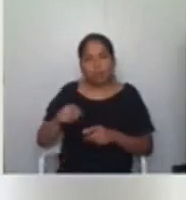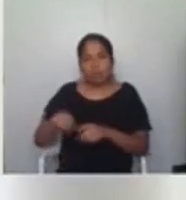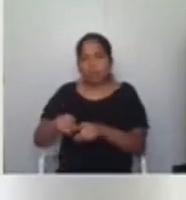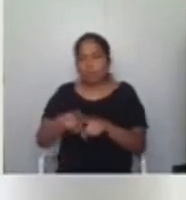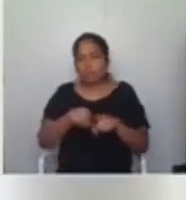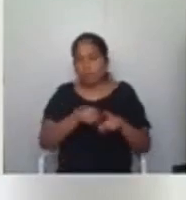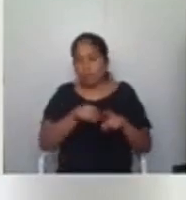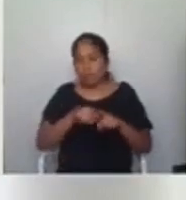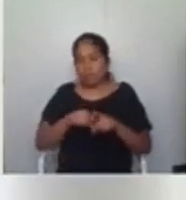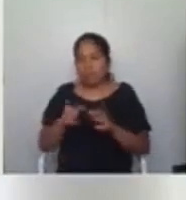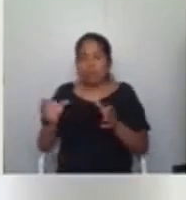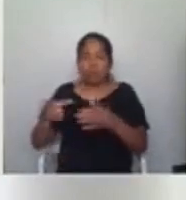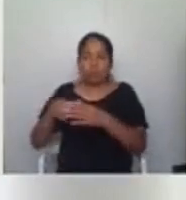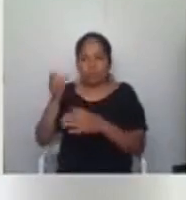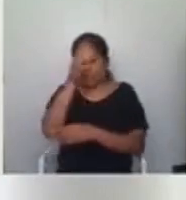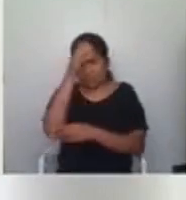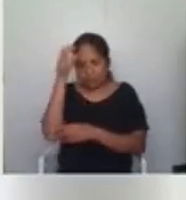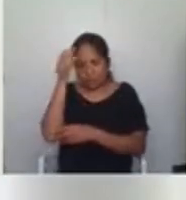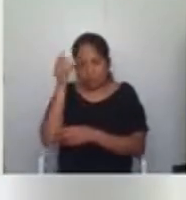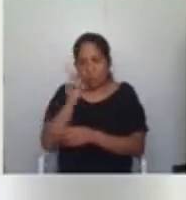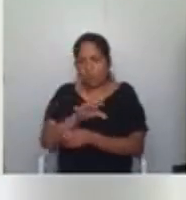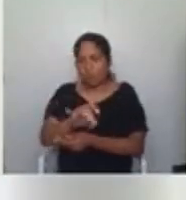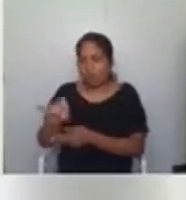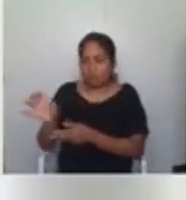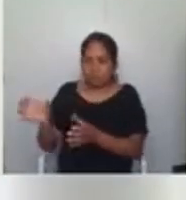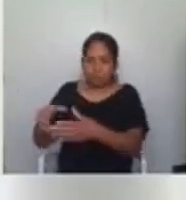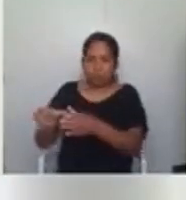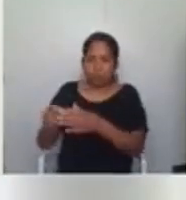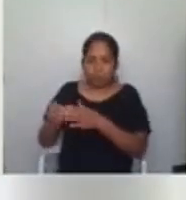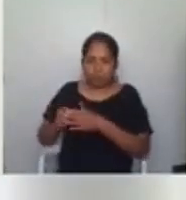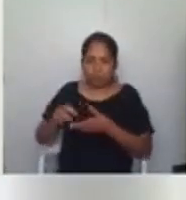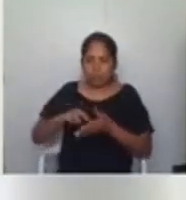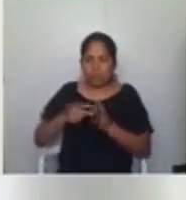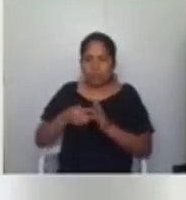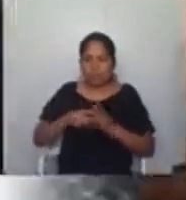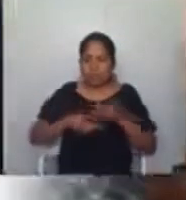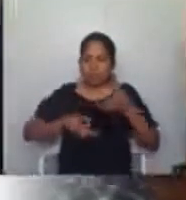dinámico. No, basta ya. Tiene que estar regulado.